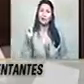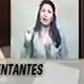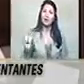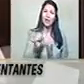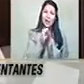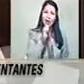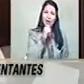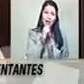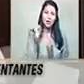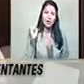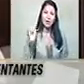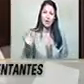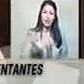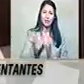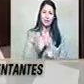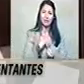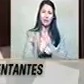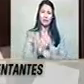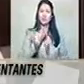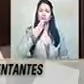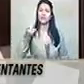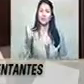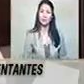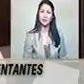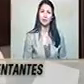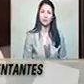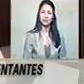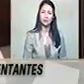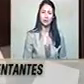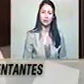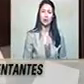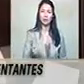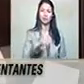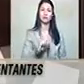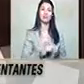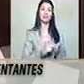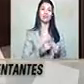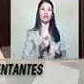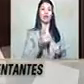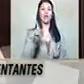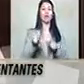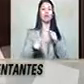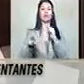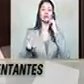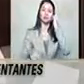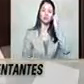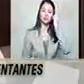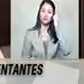que no puede estar hoy en riesgo simplemente por satisfacer